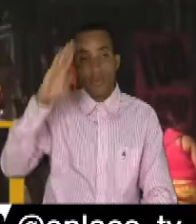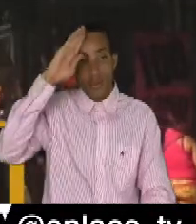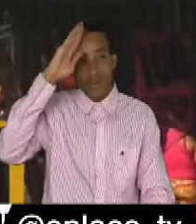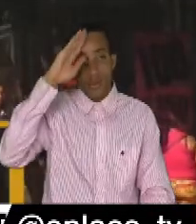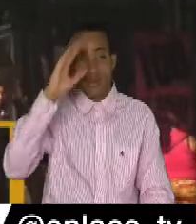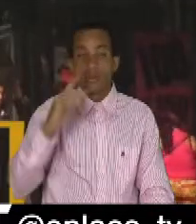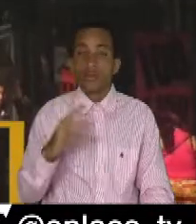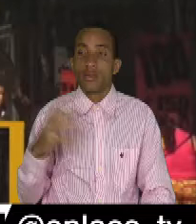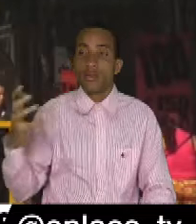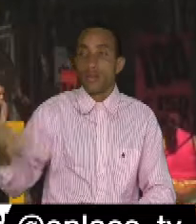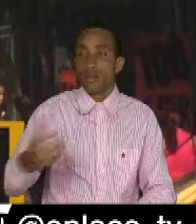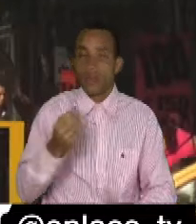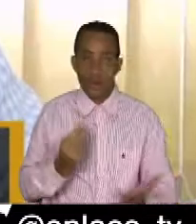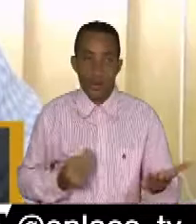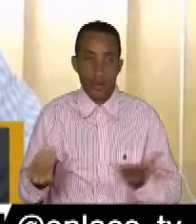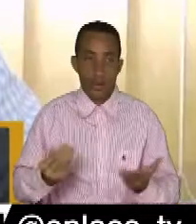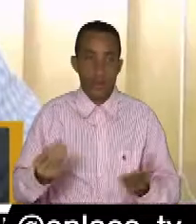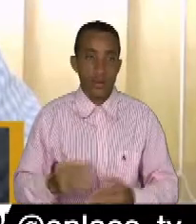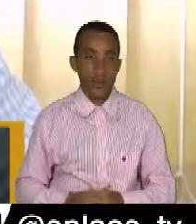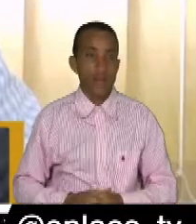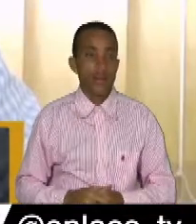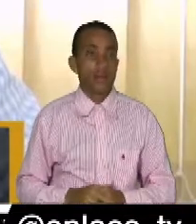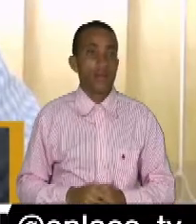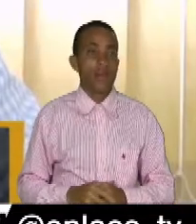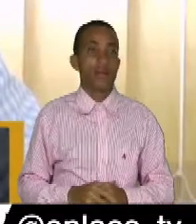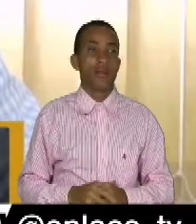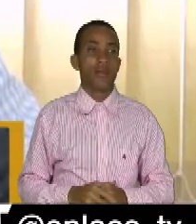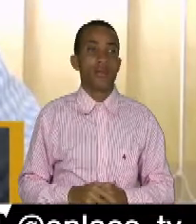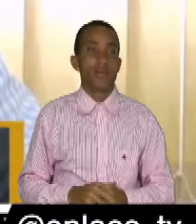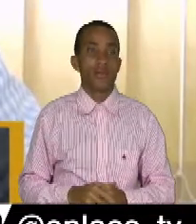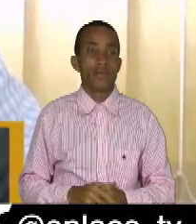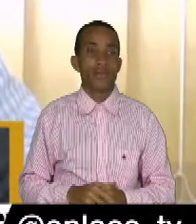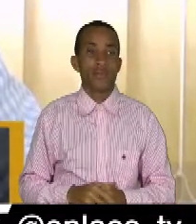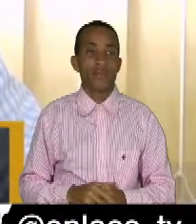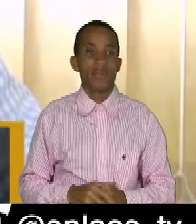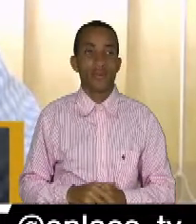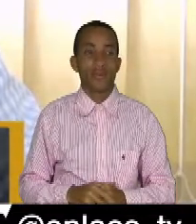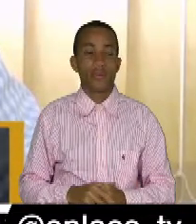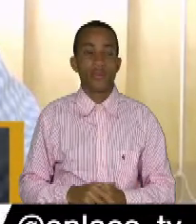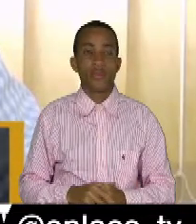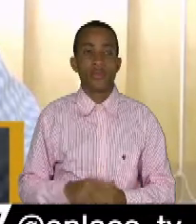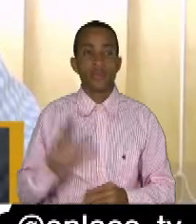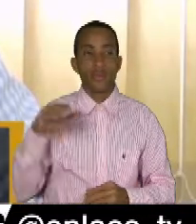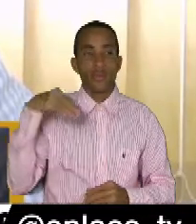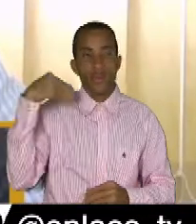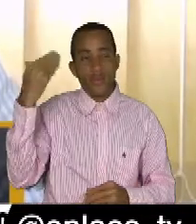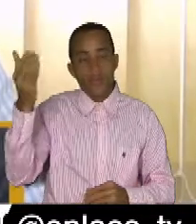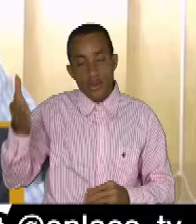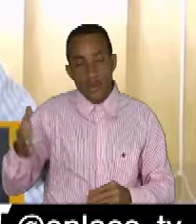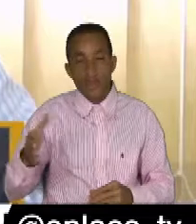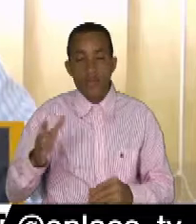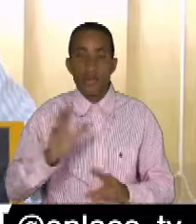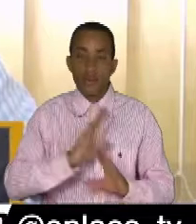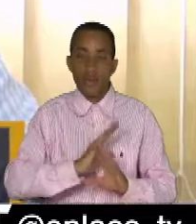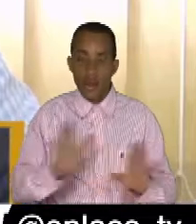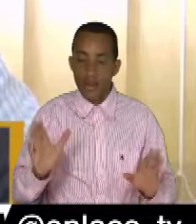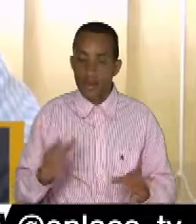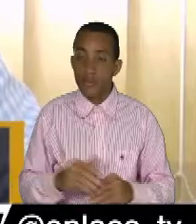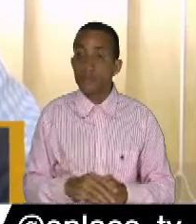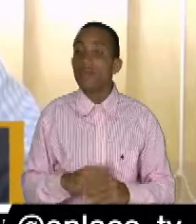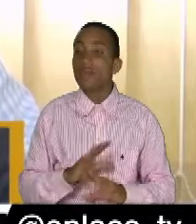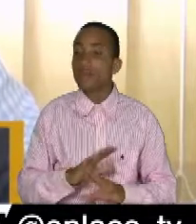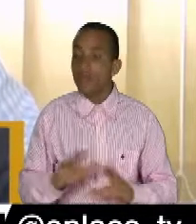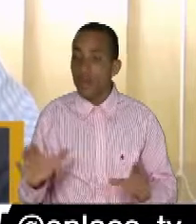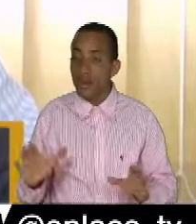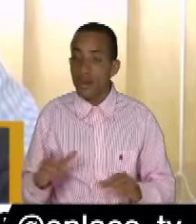el servicio que se prestó. Y lo peor de la historia es que al final del cuento, cuando al paciente se le dice, bueno, su